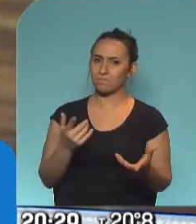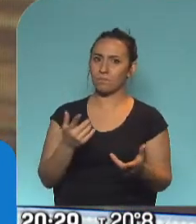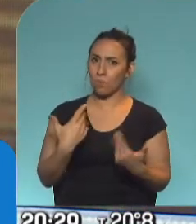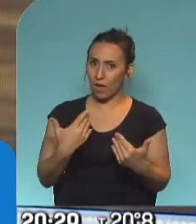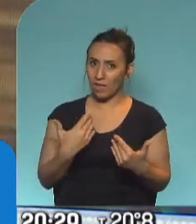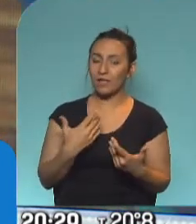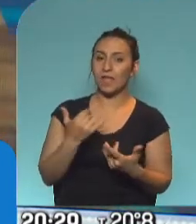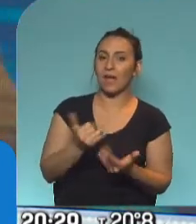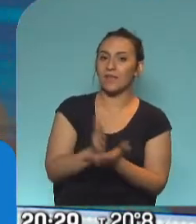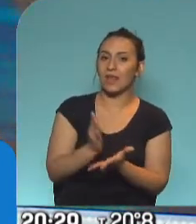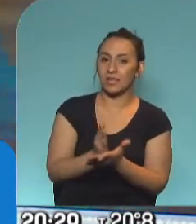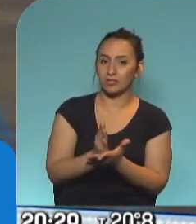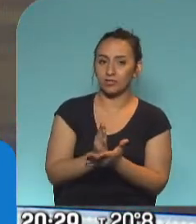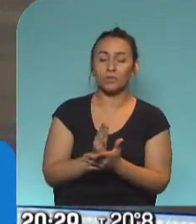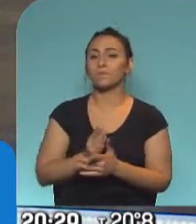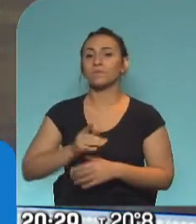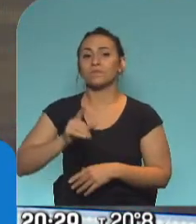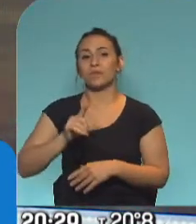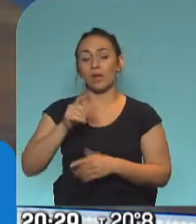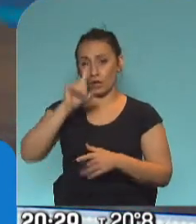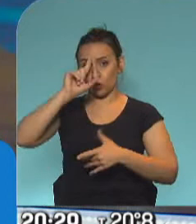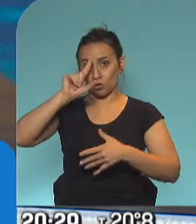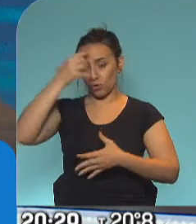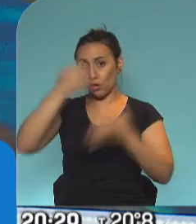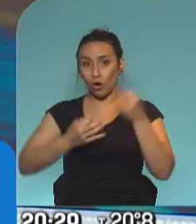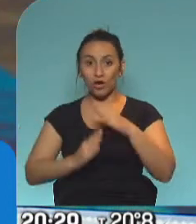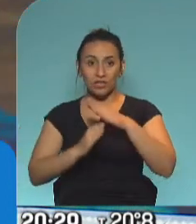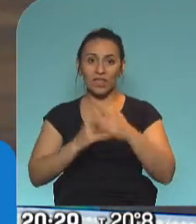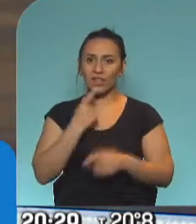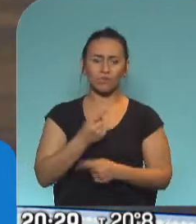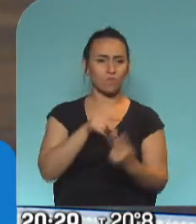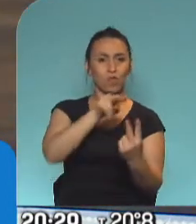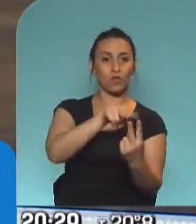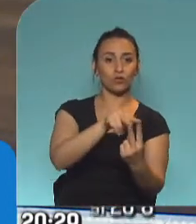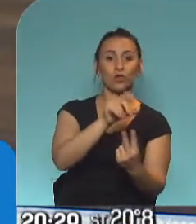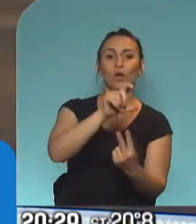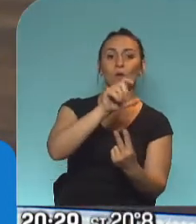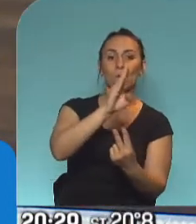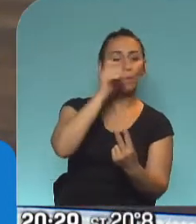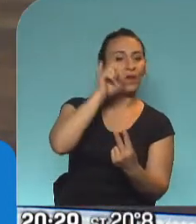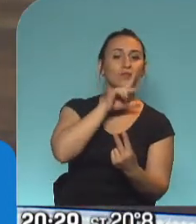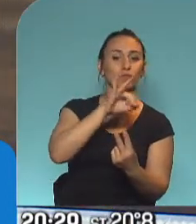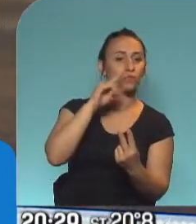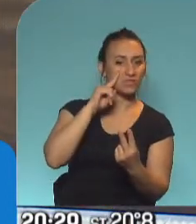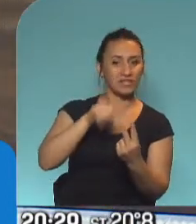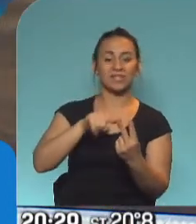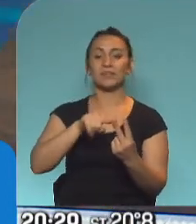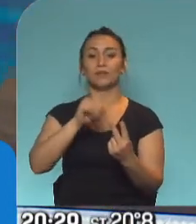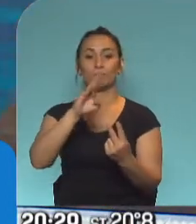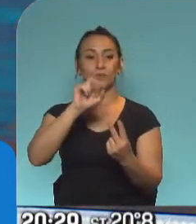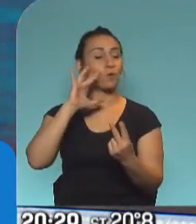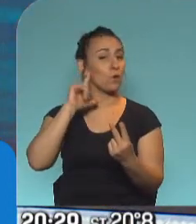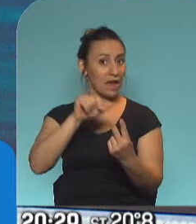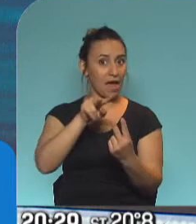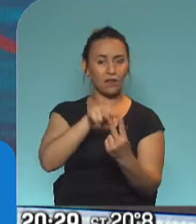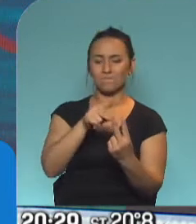en Bruglia y Bertuzzi, dijo que eso no es así. ¿Cómo podría decir algo diferente respecto de su